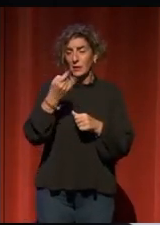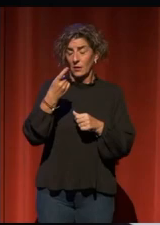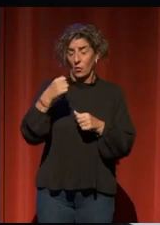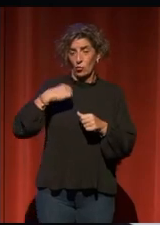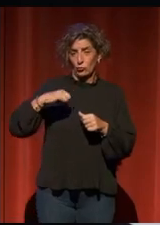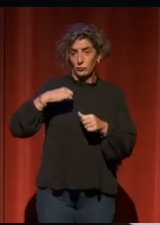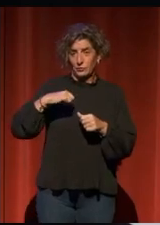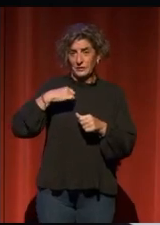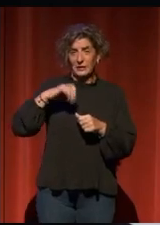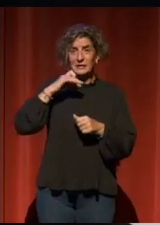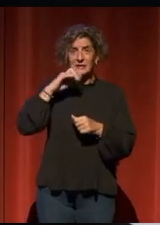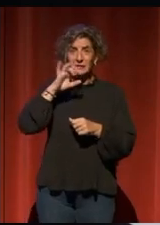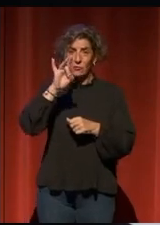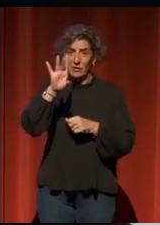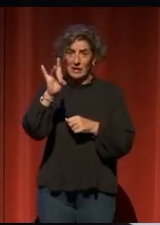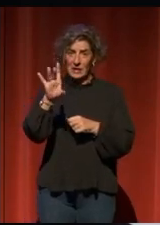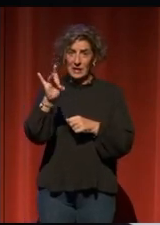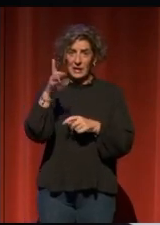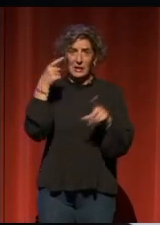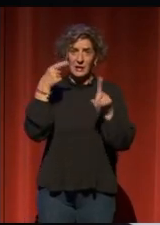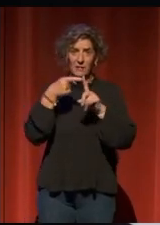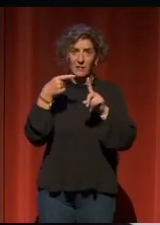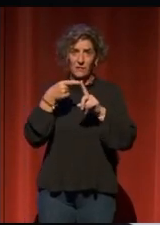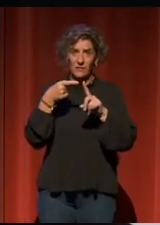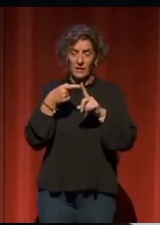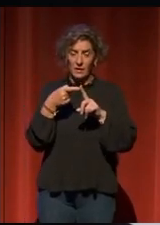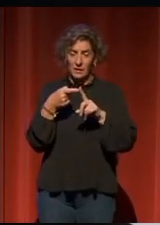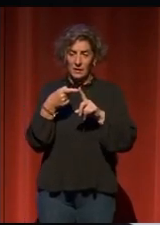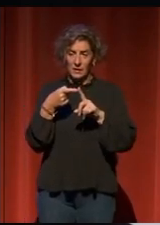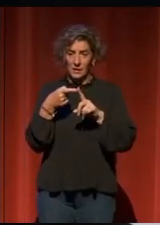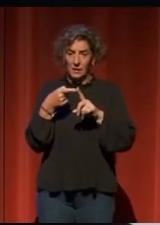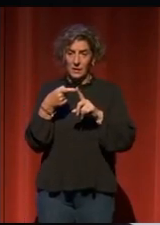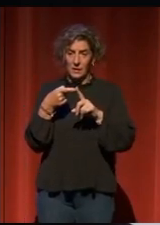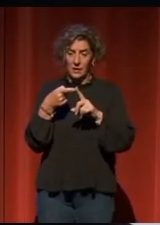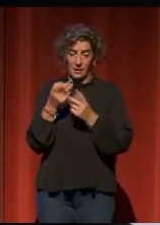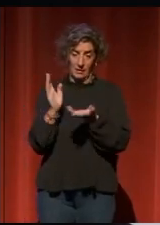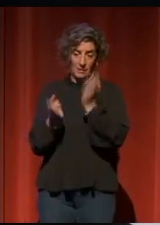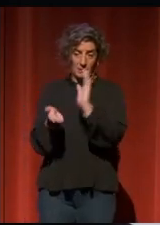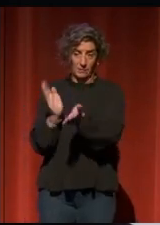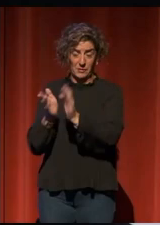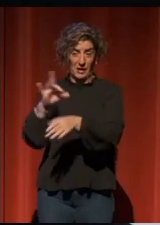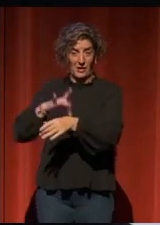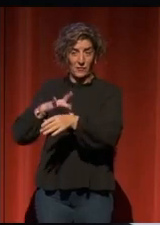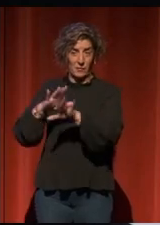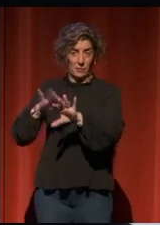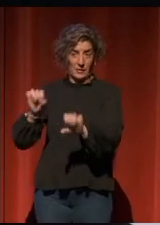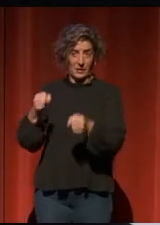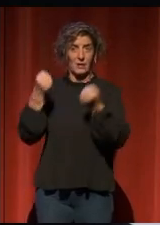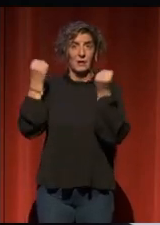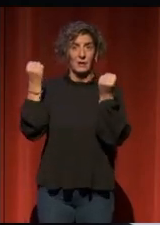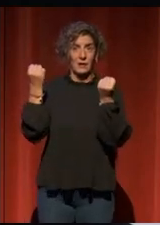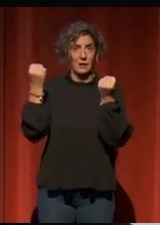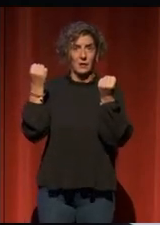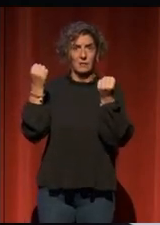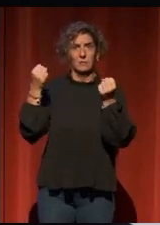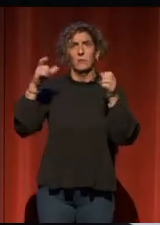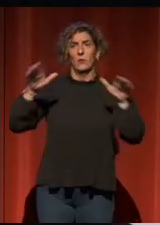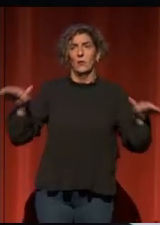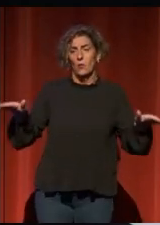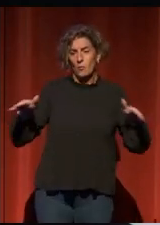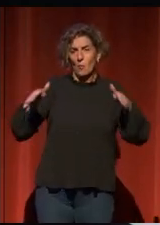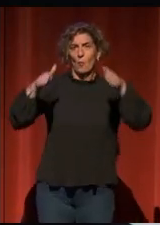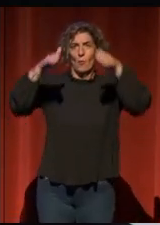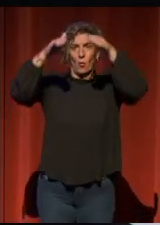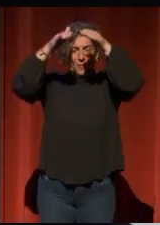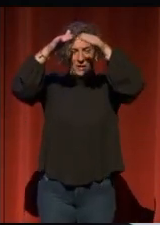XV destinado al restablecimiento de los enfermos, con altas bóvedas y anchas